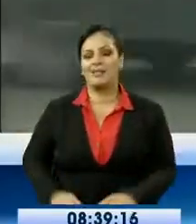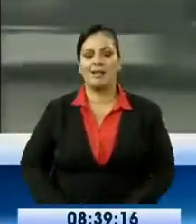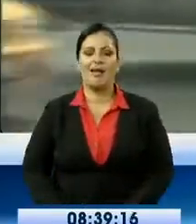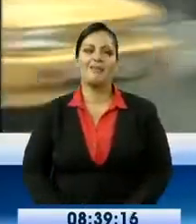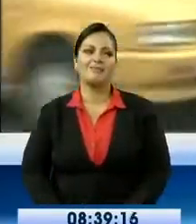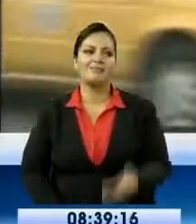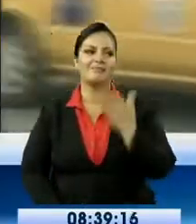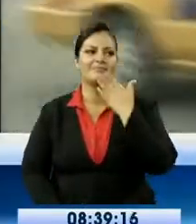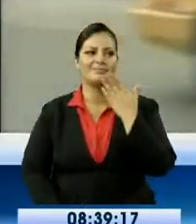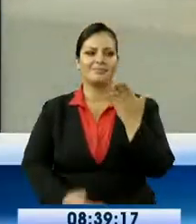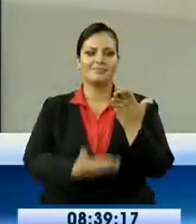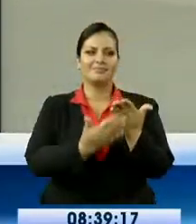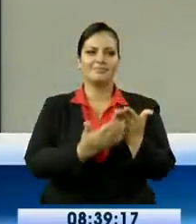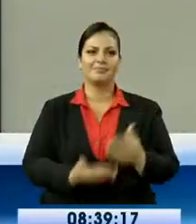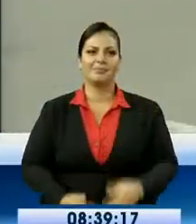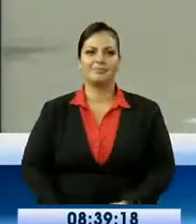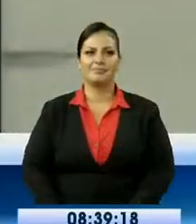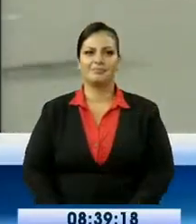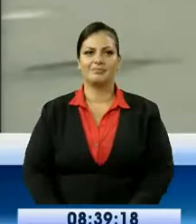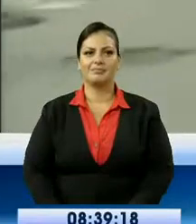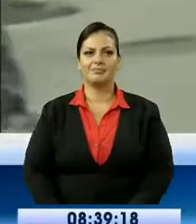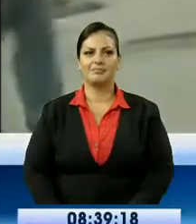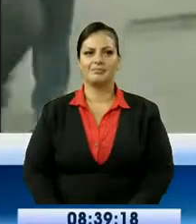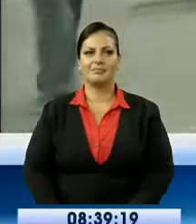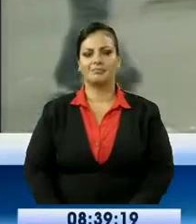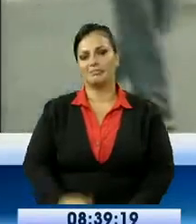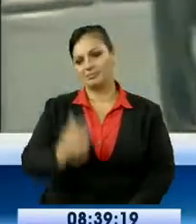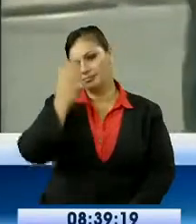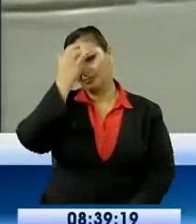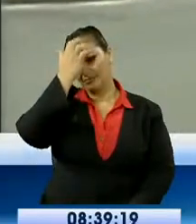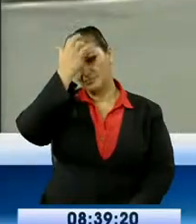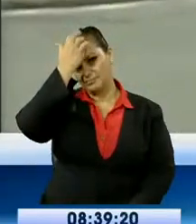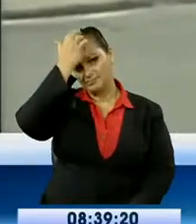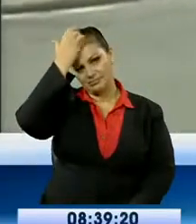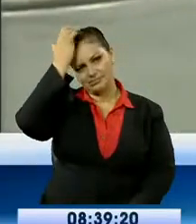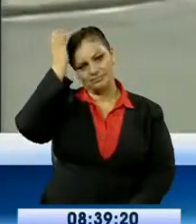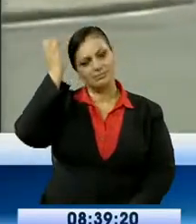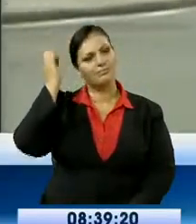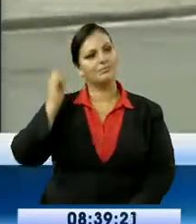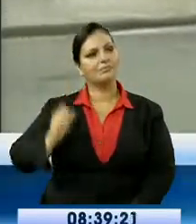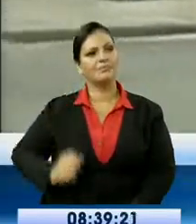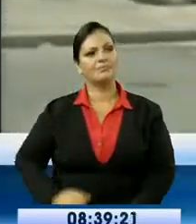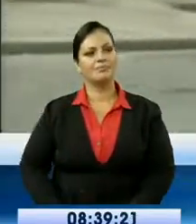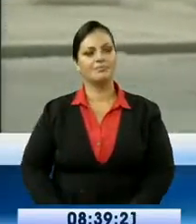menos va a pie y por lo menos va un poquito más tranquilo.